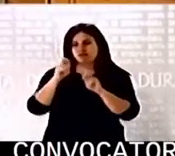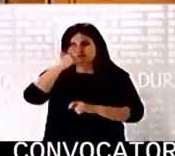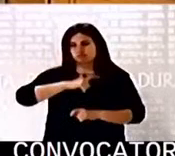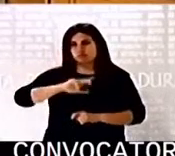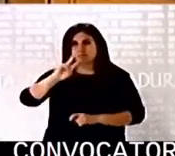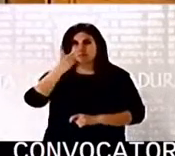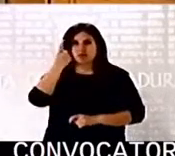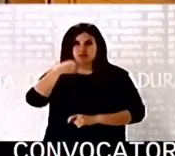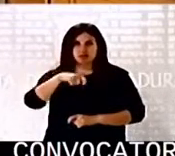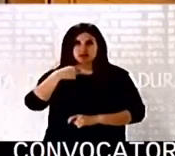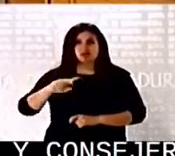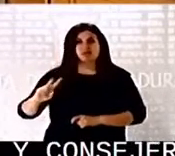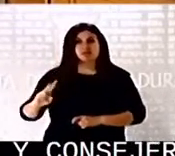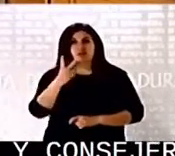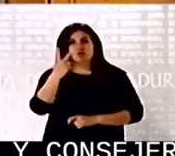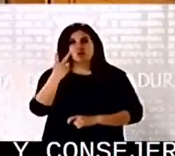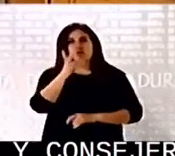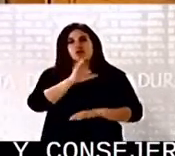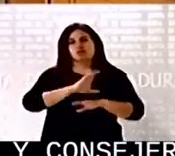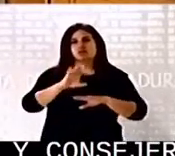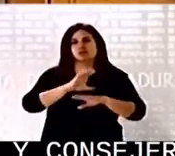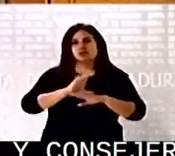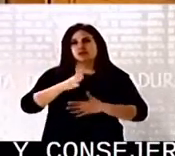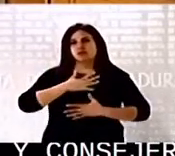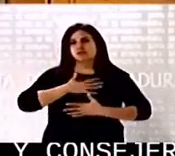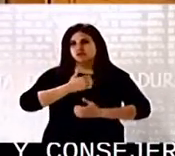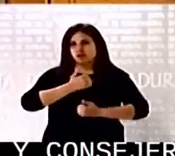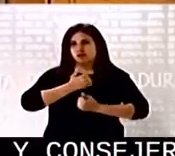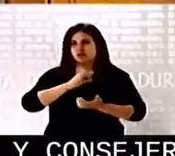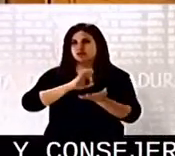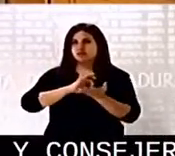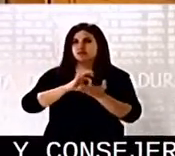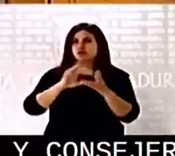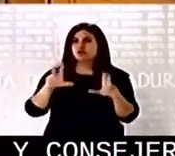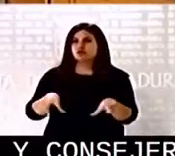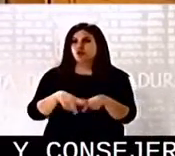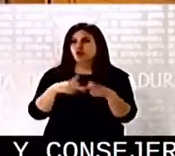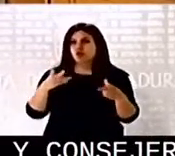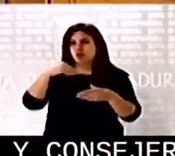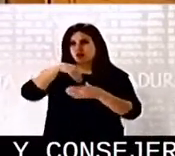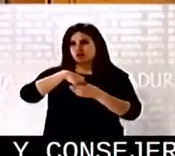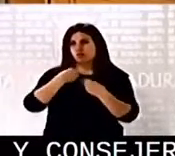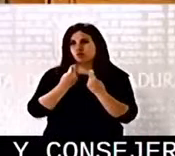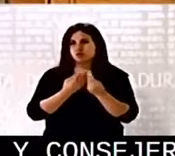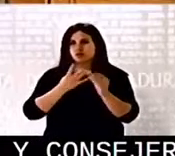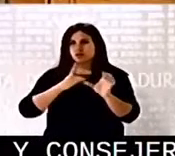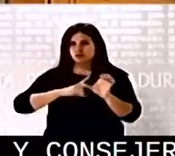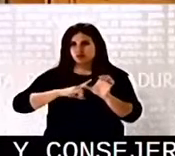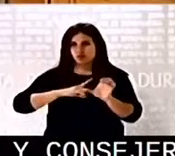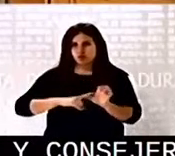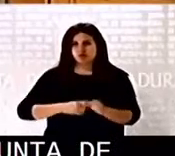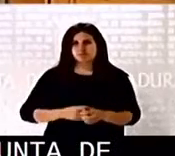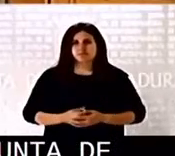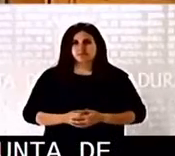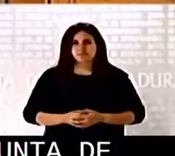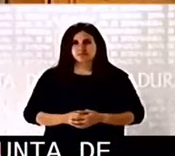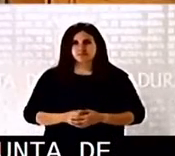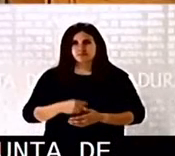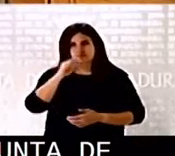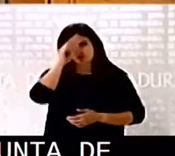Segunda y Consejería de Sanidad y Servicios Sociales de la Junta de Extremadura.